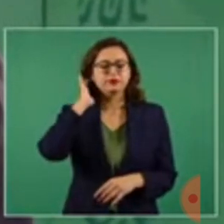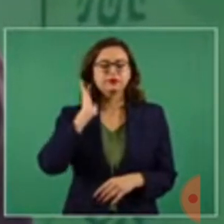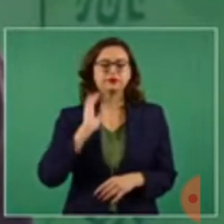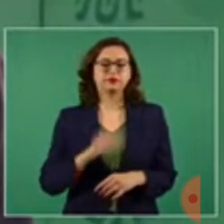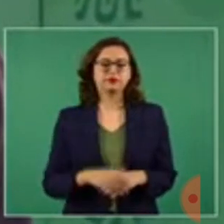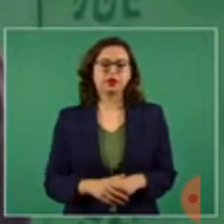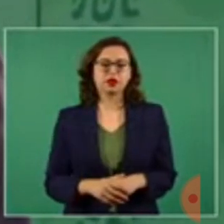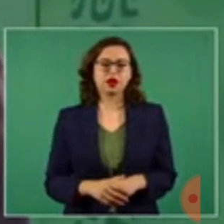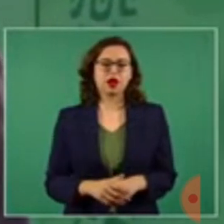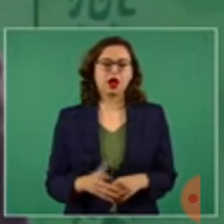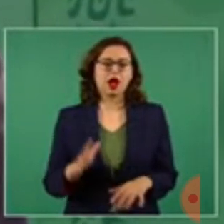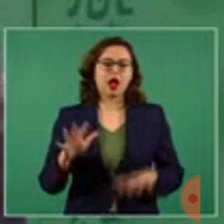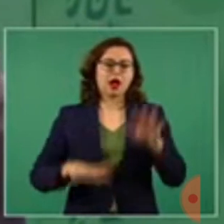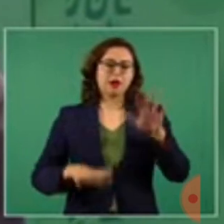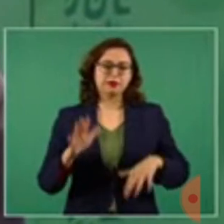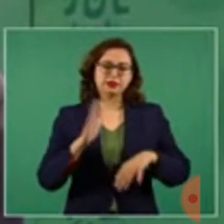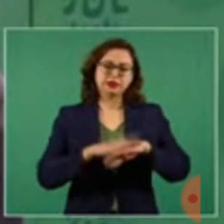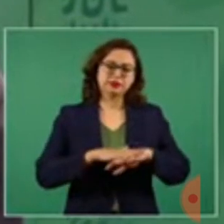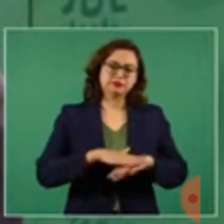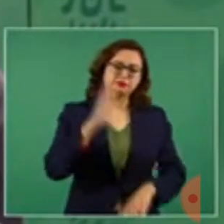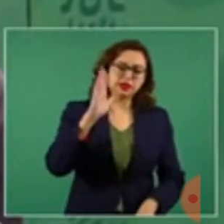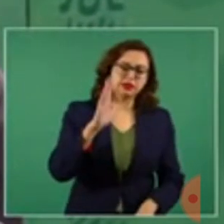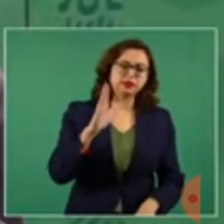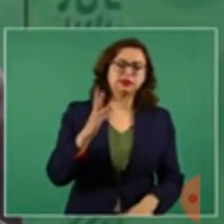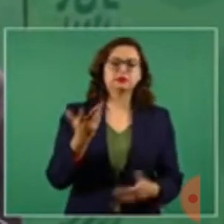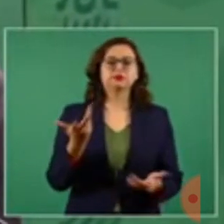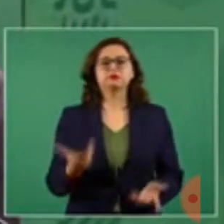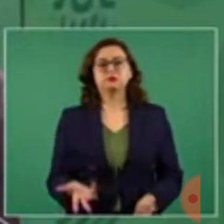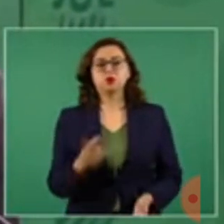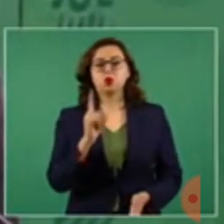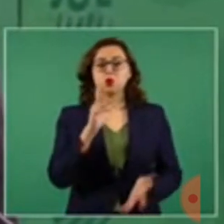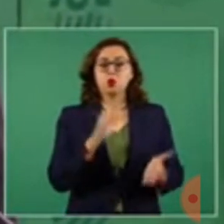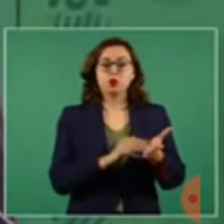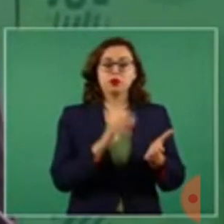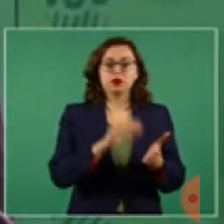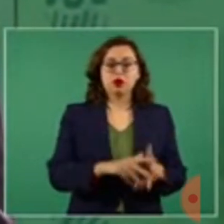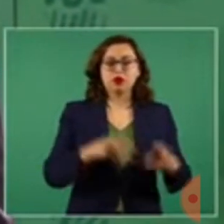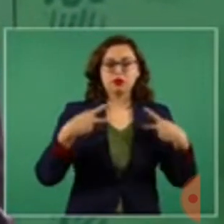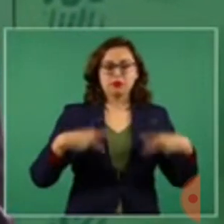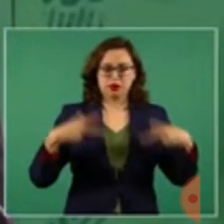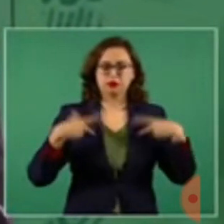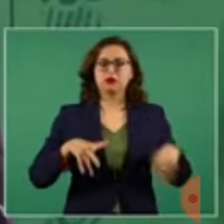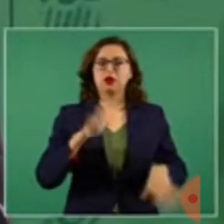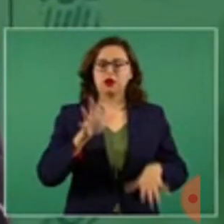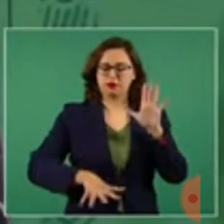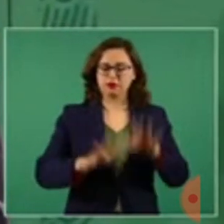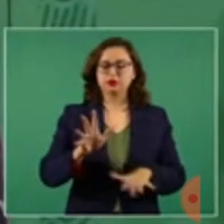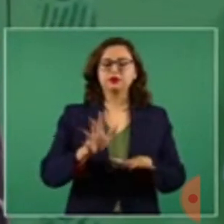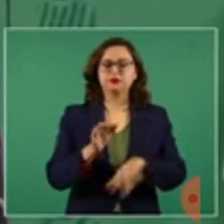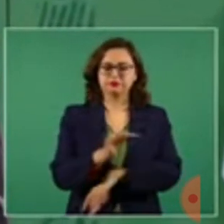Hay días de más de 1 millón de personas diarias.